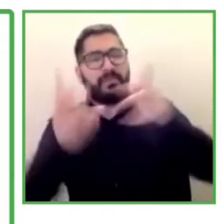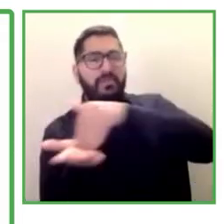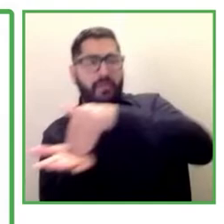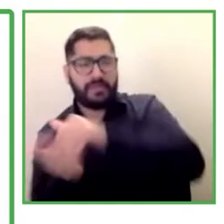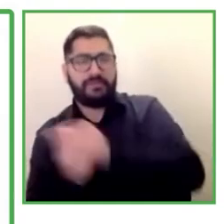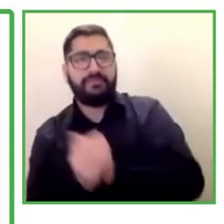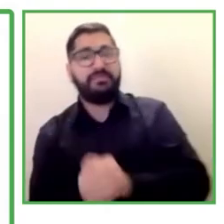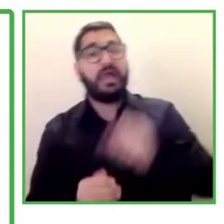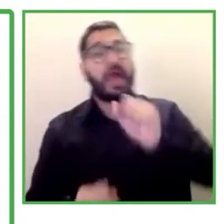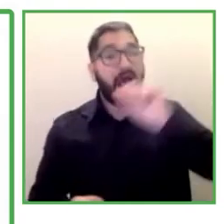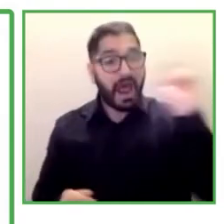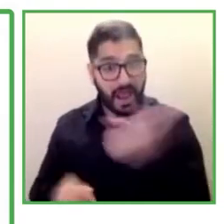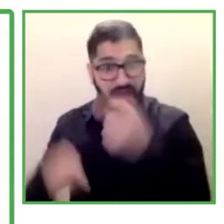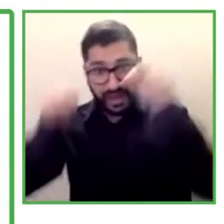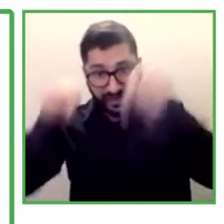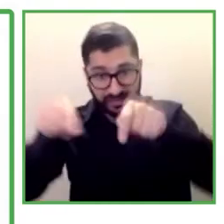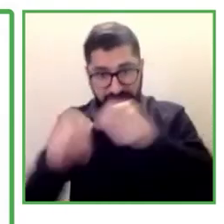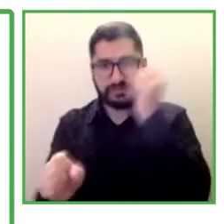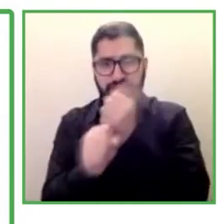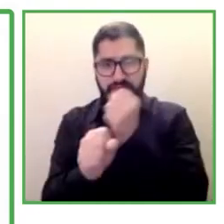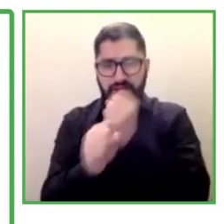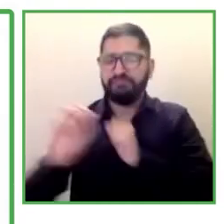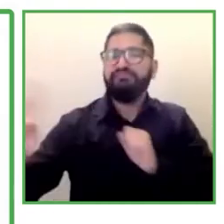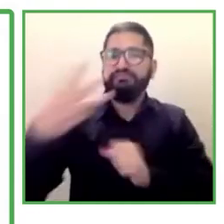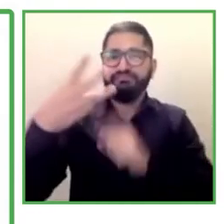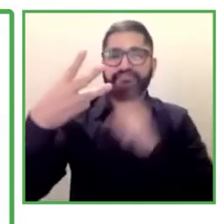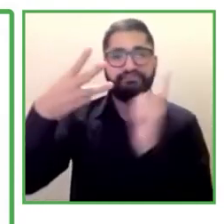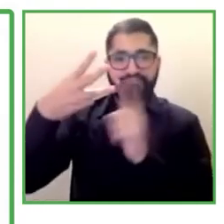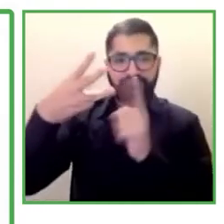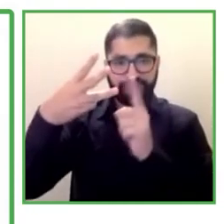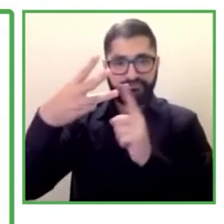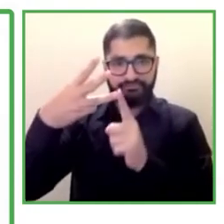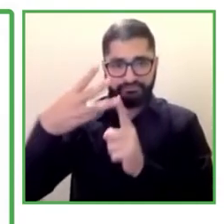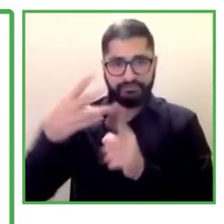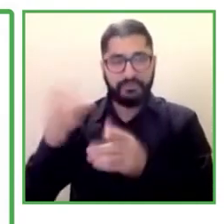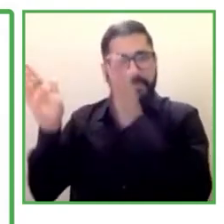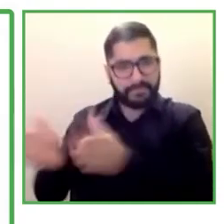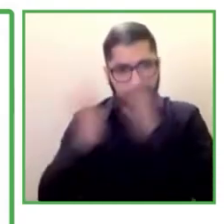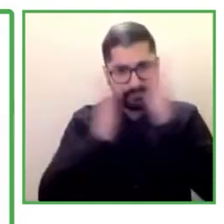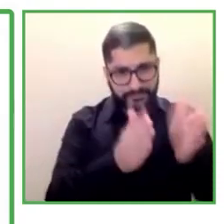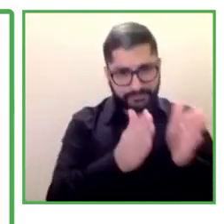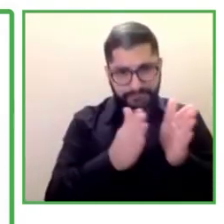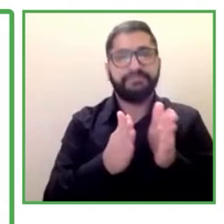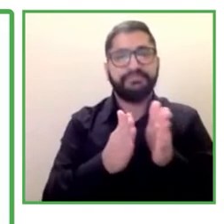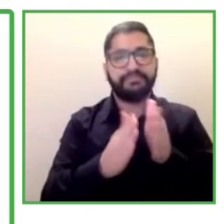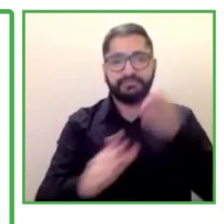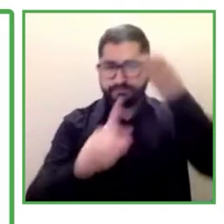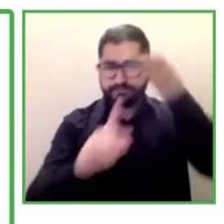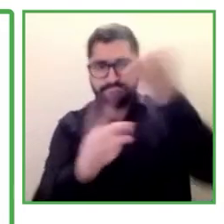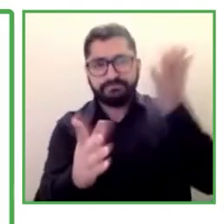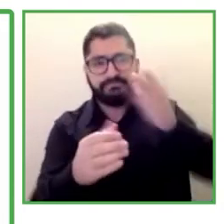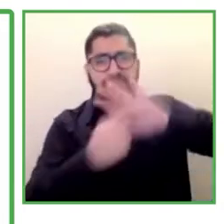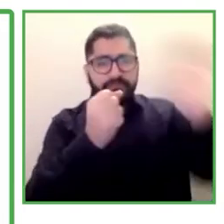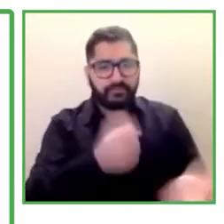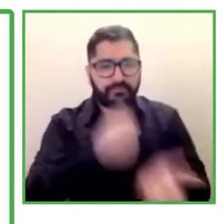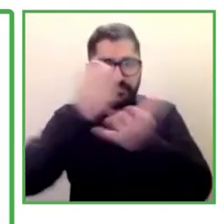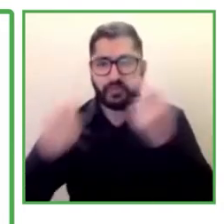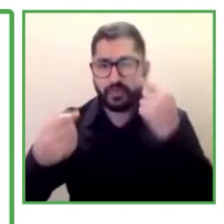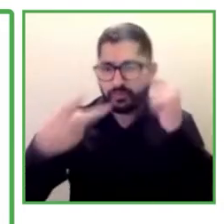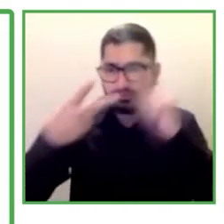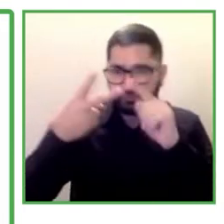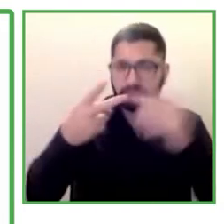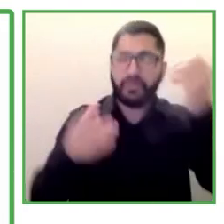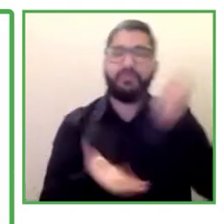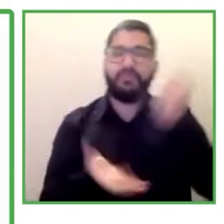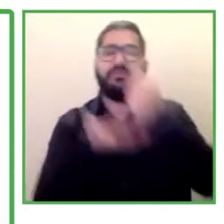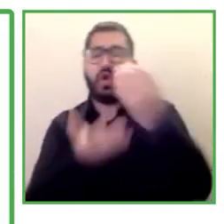de financiamiento, conocimiento y conexiones. Y específicamente, en relación al tema que hoy día nos